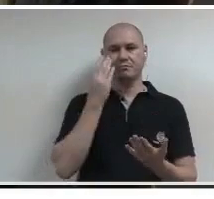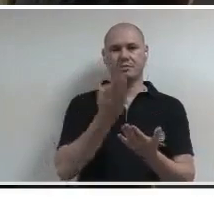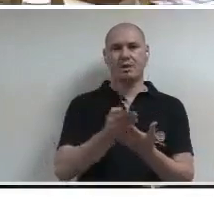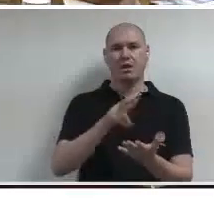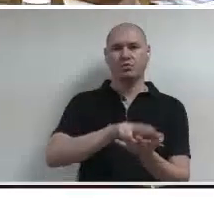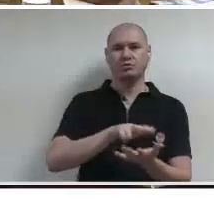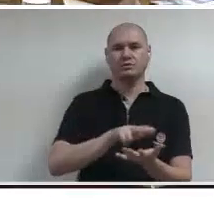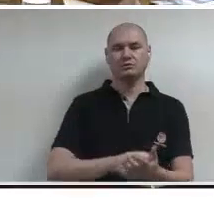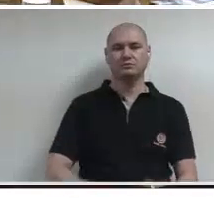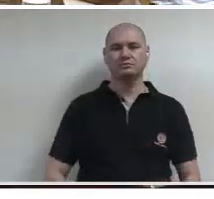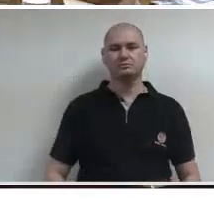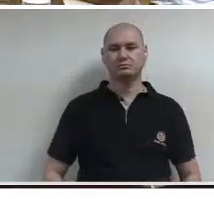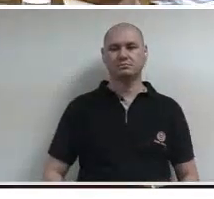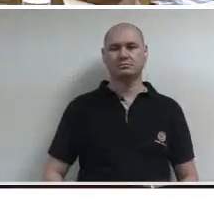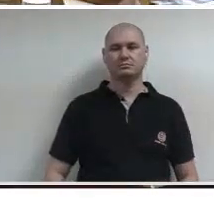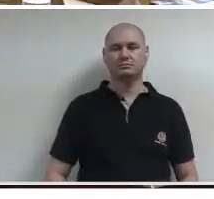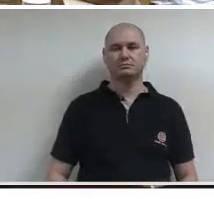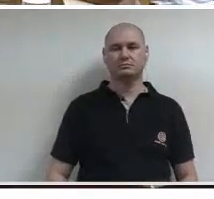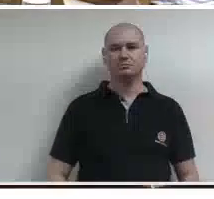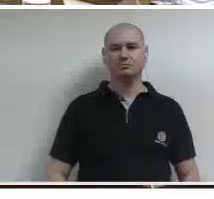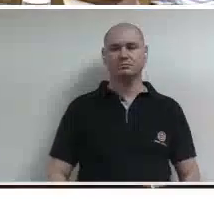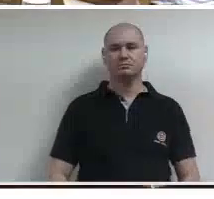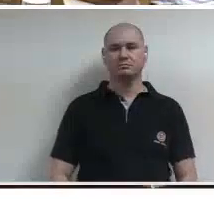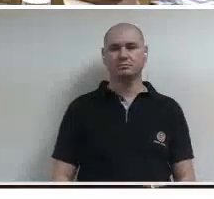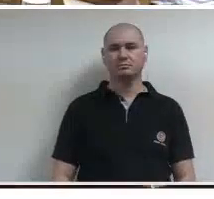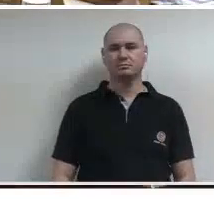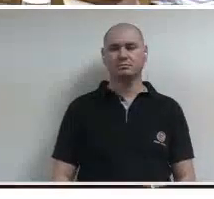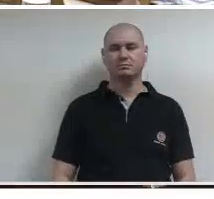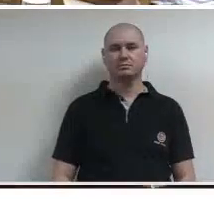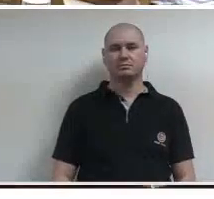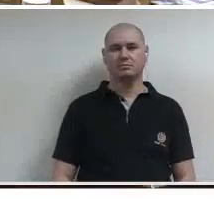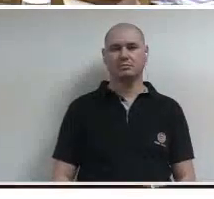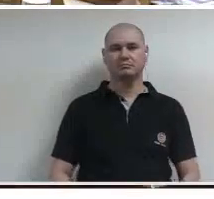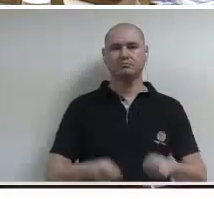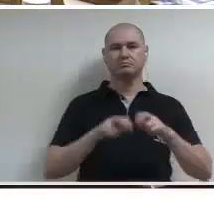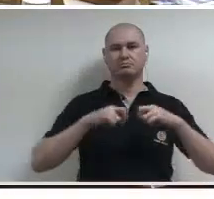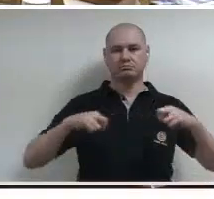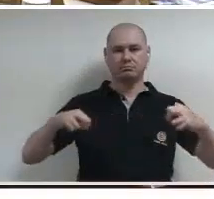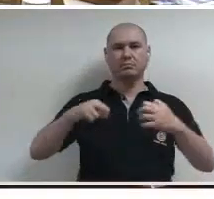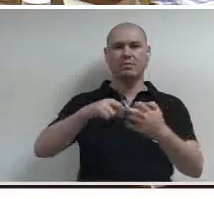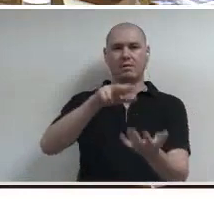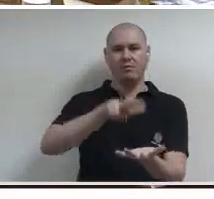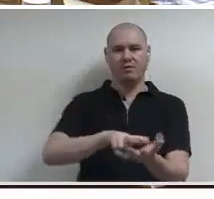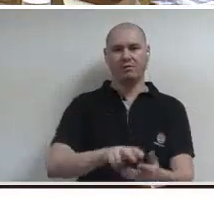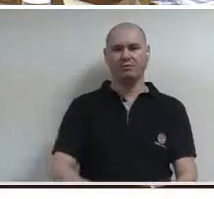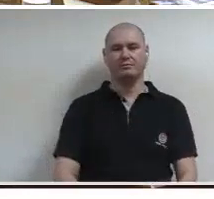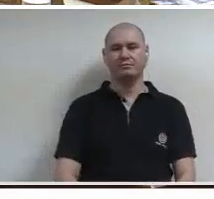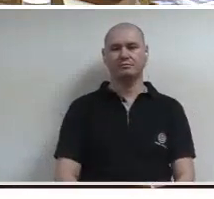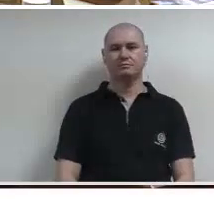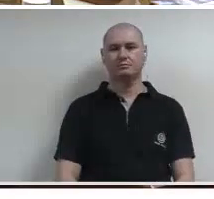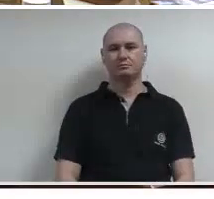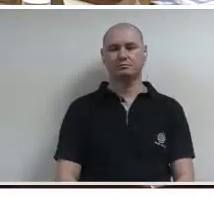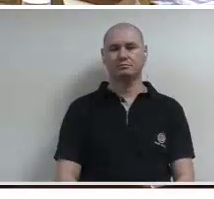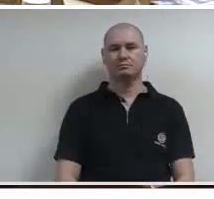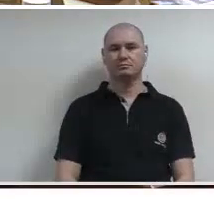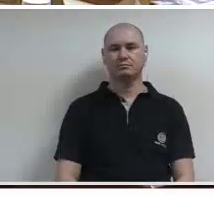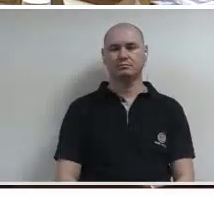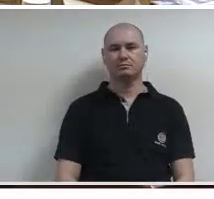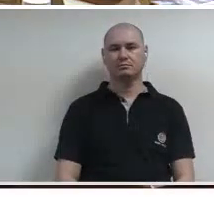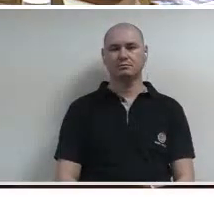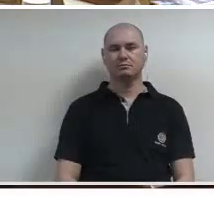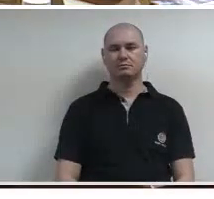Roy por Juan Guaycha, Pepe Romba por Juan Guaycha. Queda a consideración. ¿Me? Ministro. Pepe será popular, Pepe Pope, va a